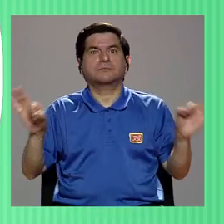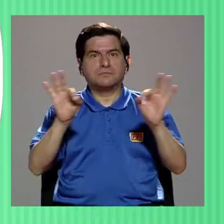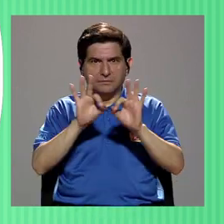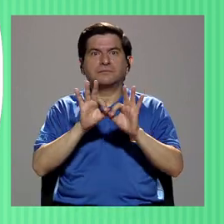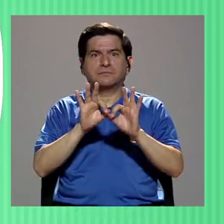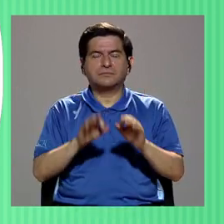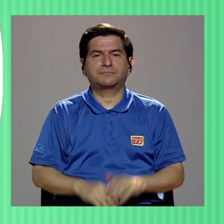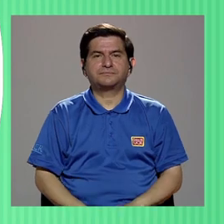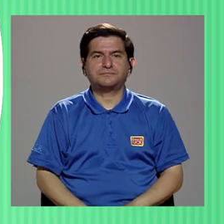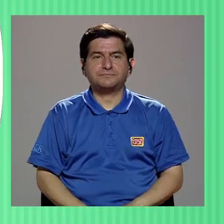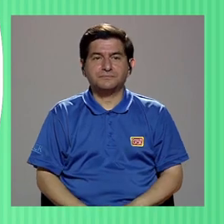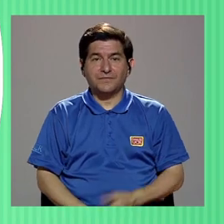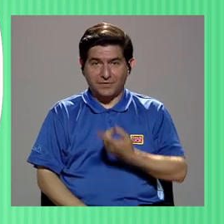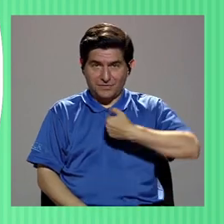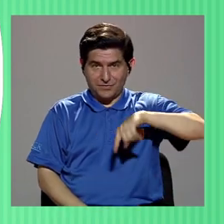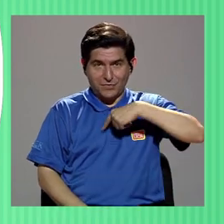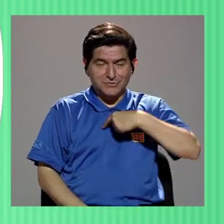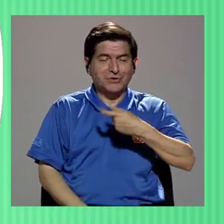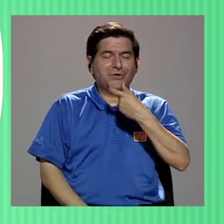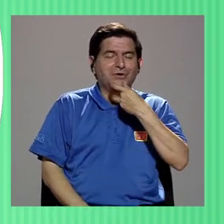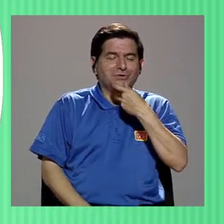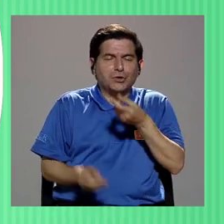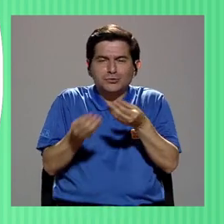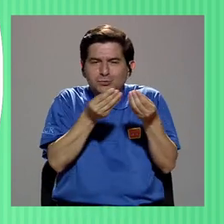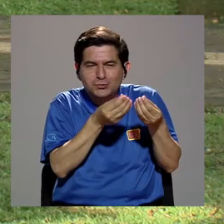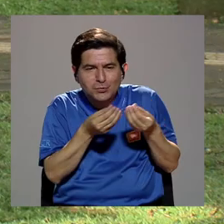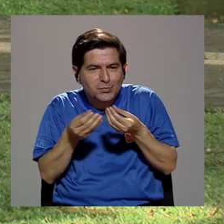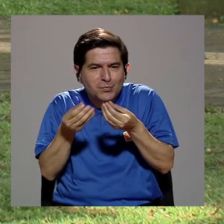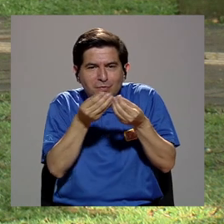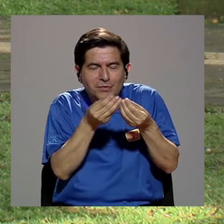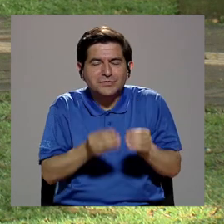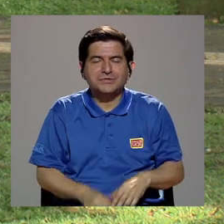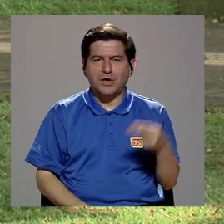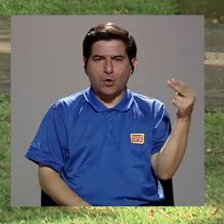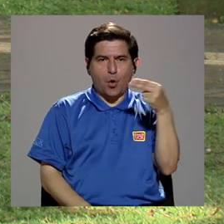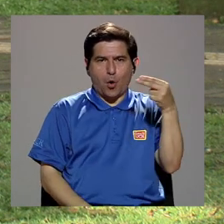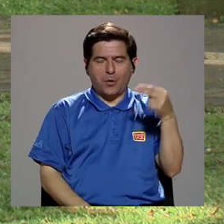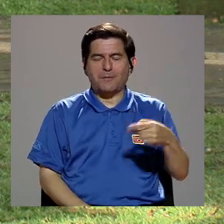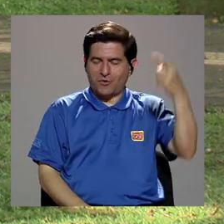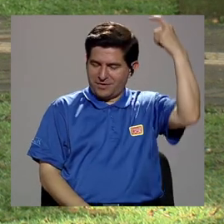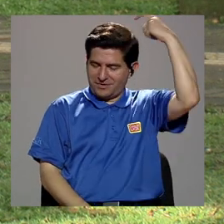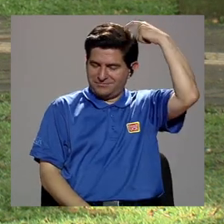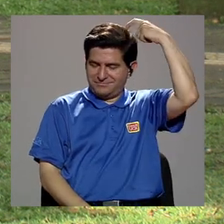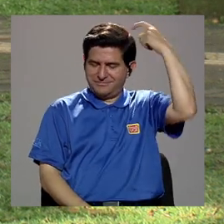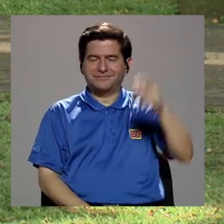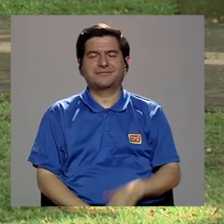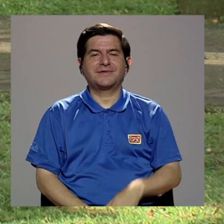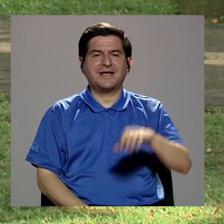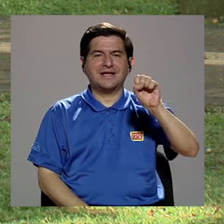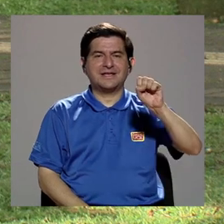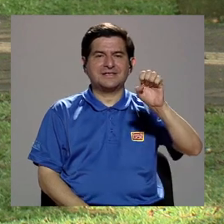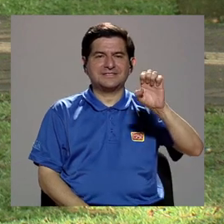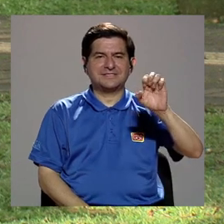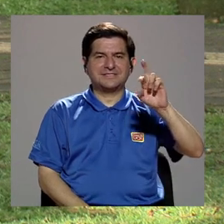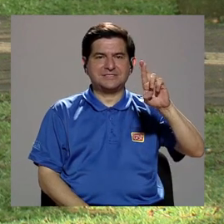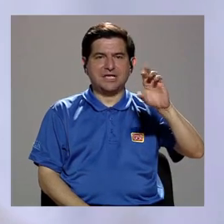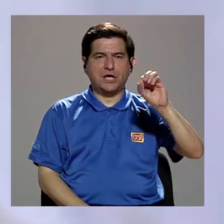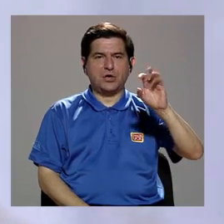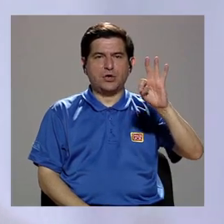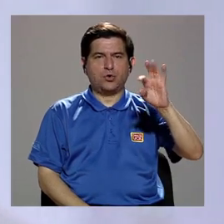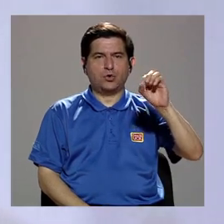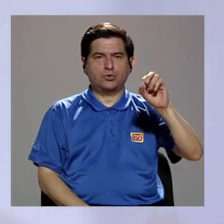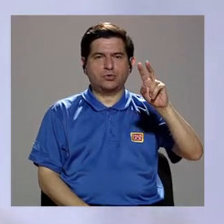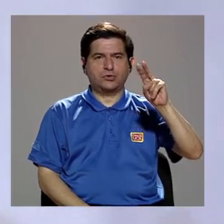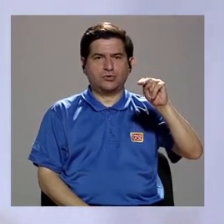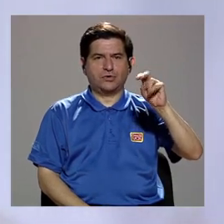muy importante porque cada vez que reímos estamos produciendo una hormona que se libera en el cerebro que se llama serotonina. Uh-huh.